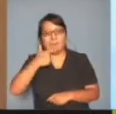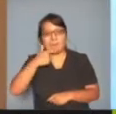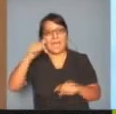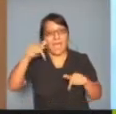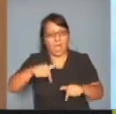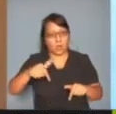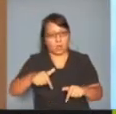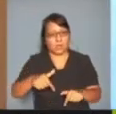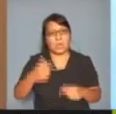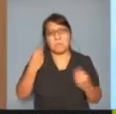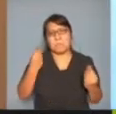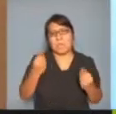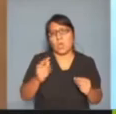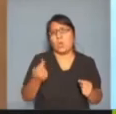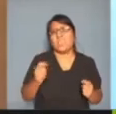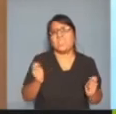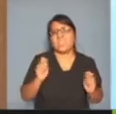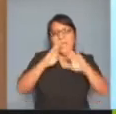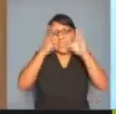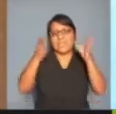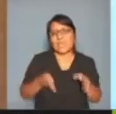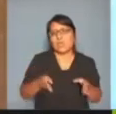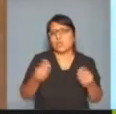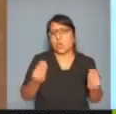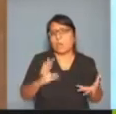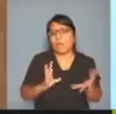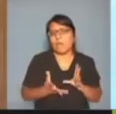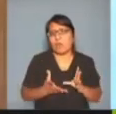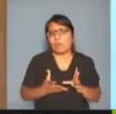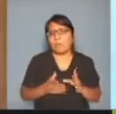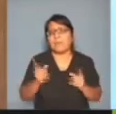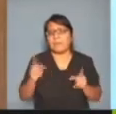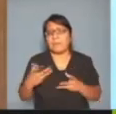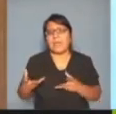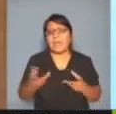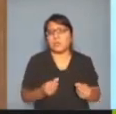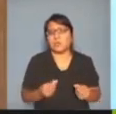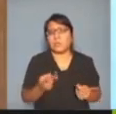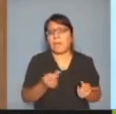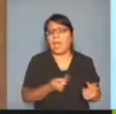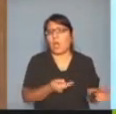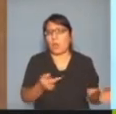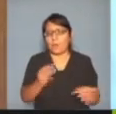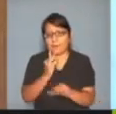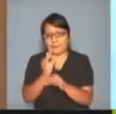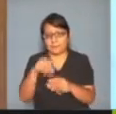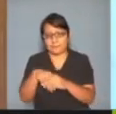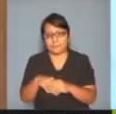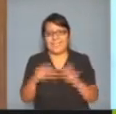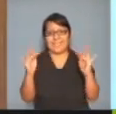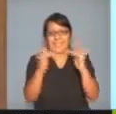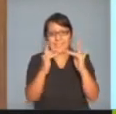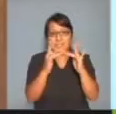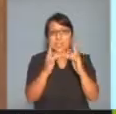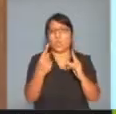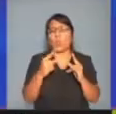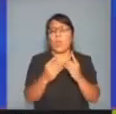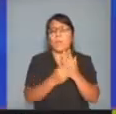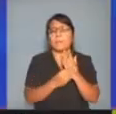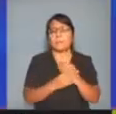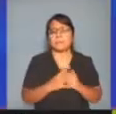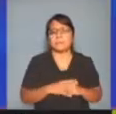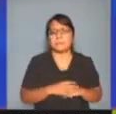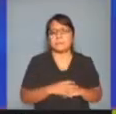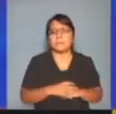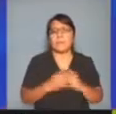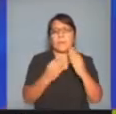ahora qué abarca, cómo es la modalidad y cuáles son los beneficios de este acuerdo escolar. ¿En la página del ministerio cuál es? La